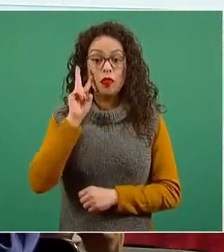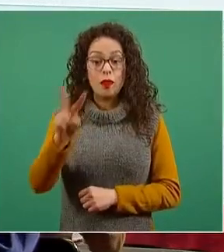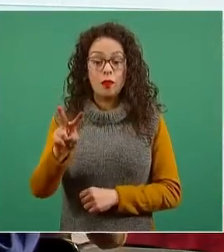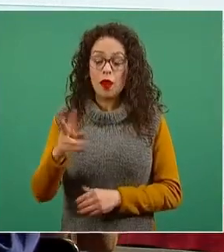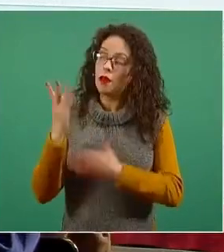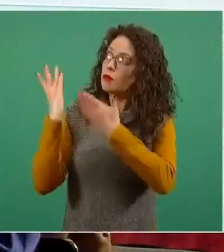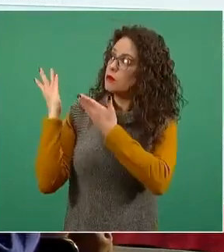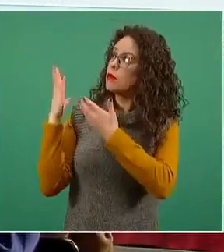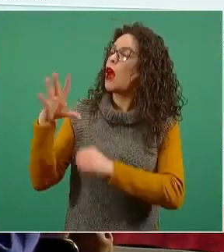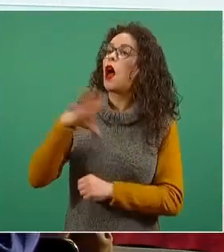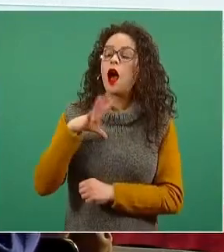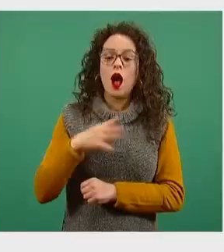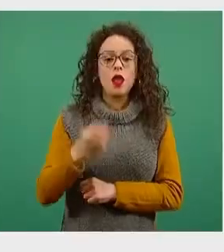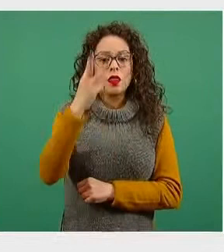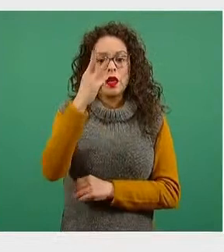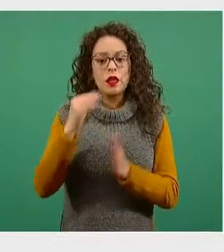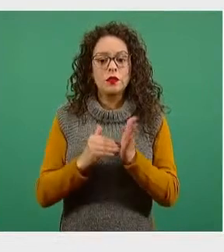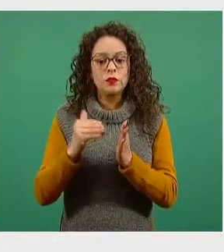hay